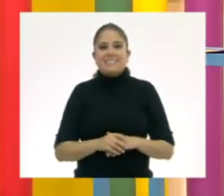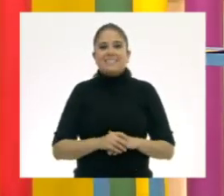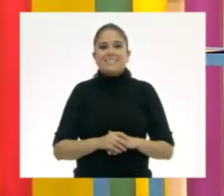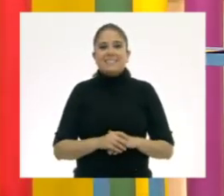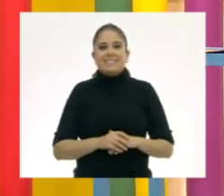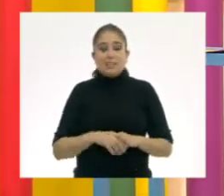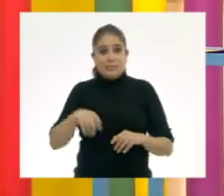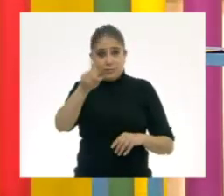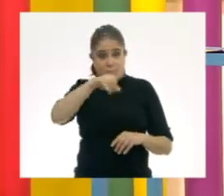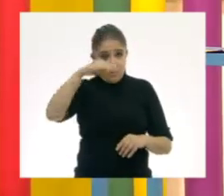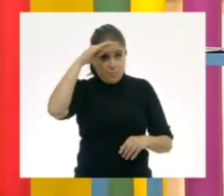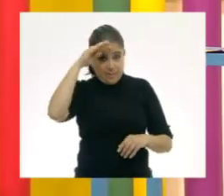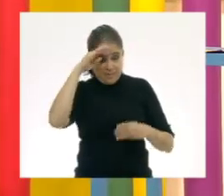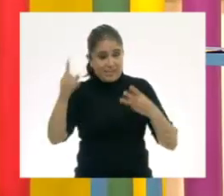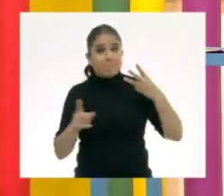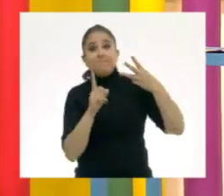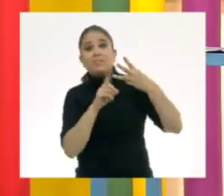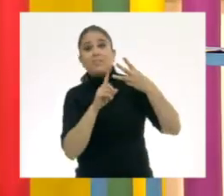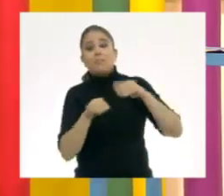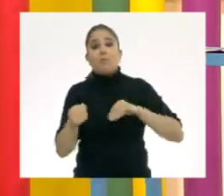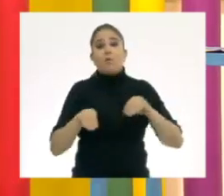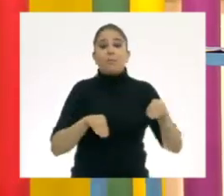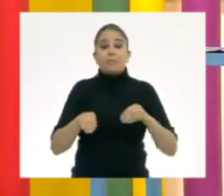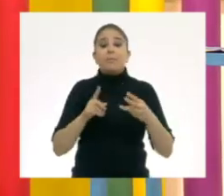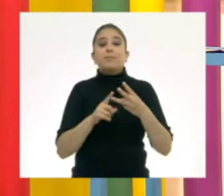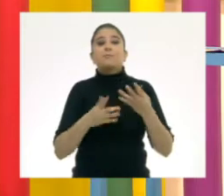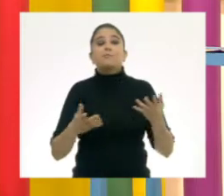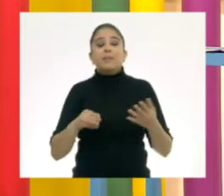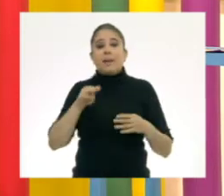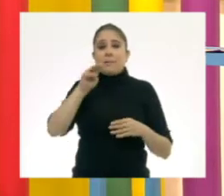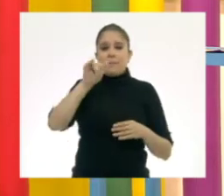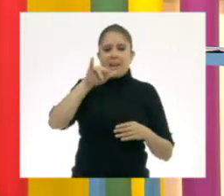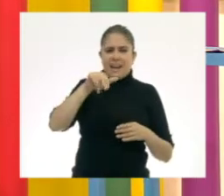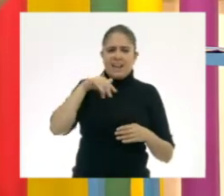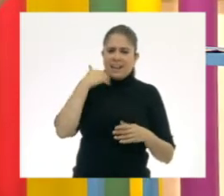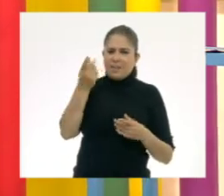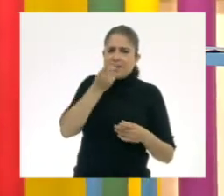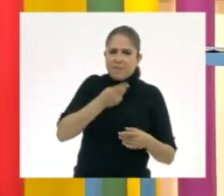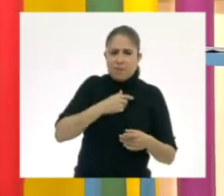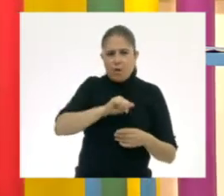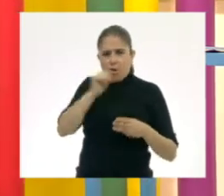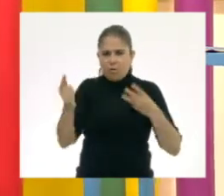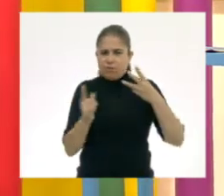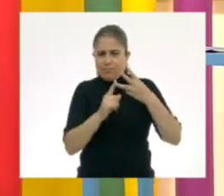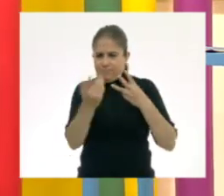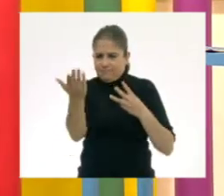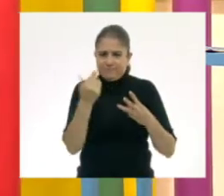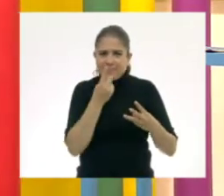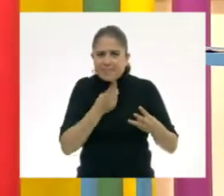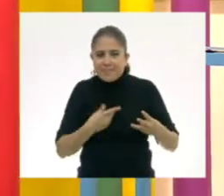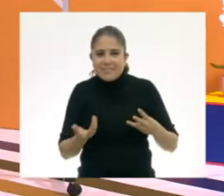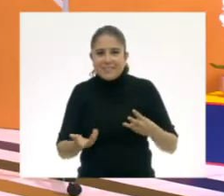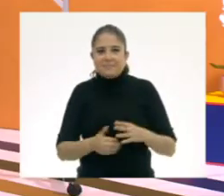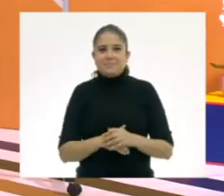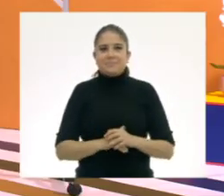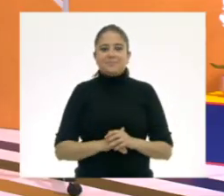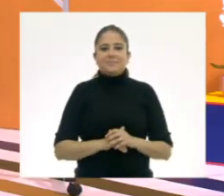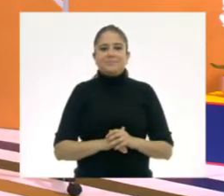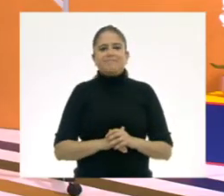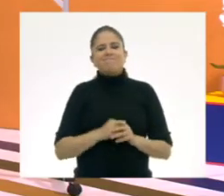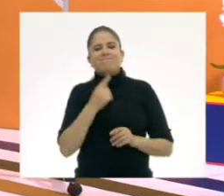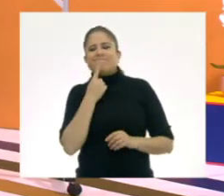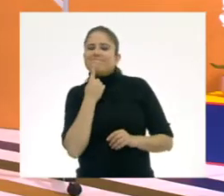chicos, vayan pensando su tercer movimiento. Ajá. Y Mariana, quiero que me propongas este otro tercer movimiento.